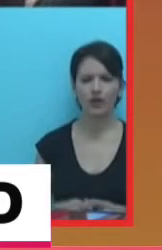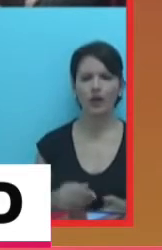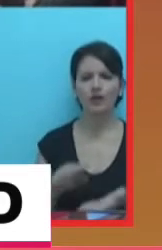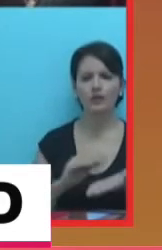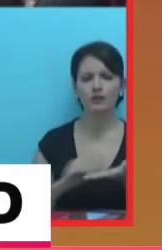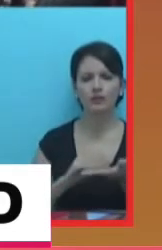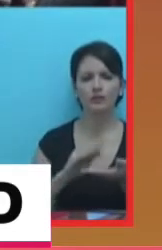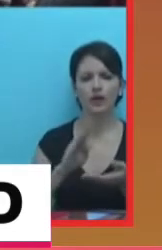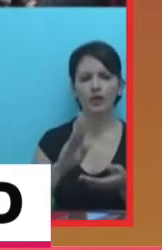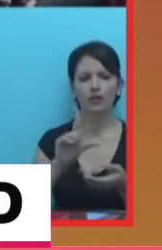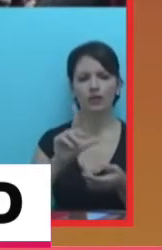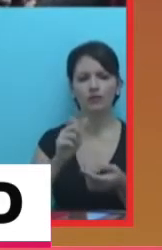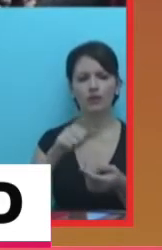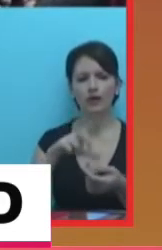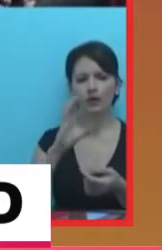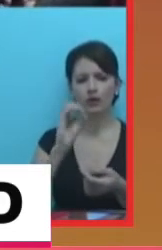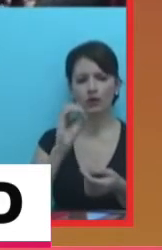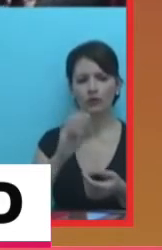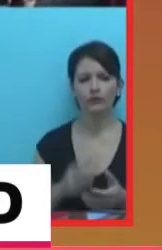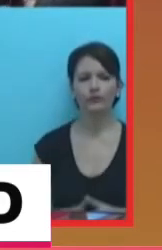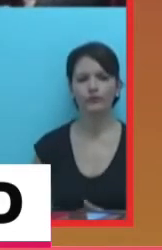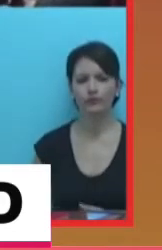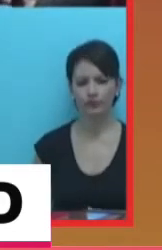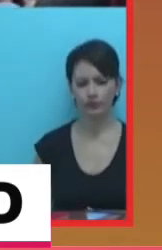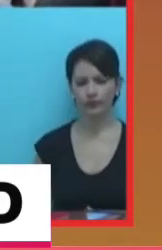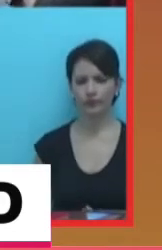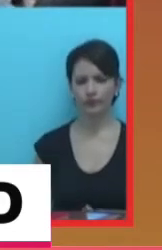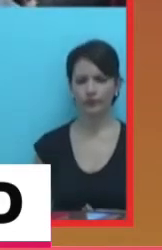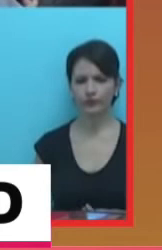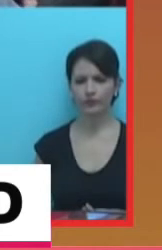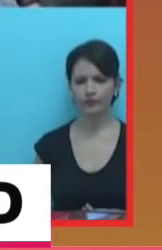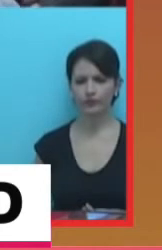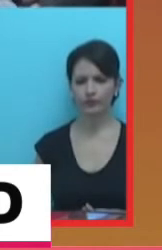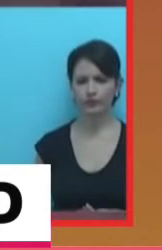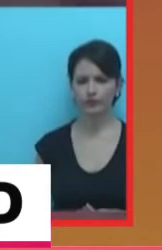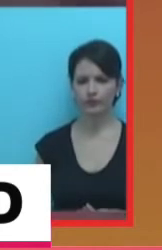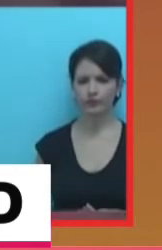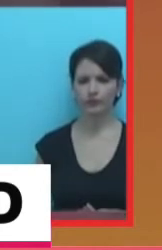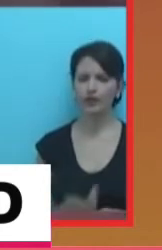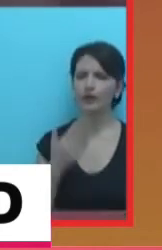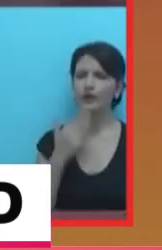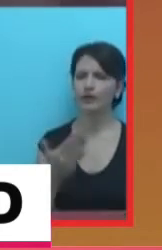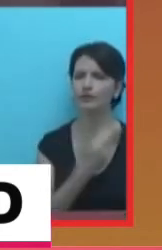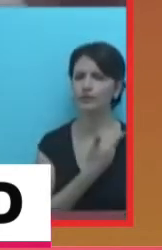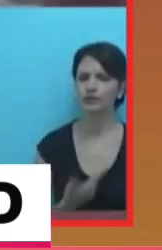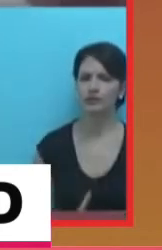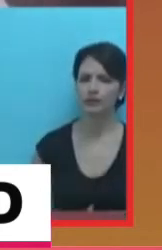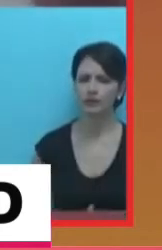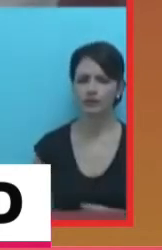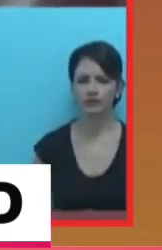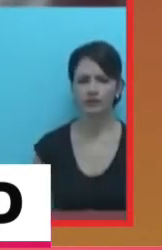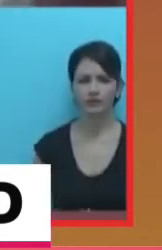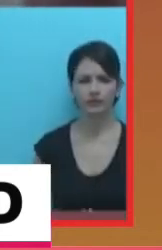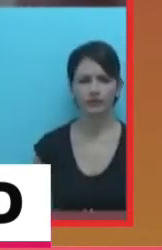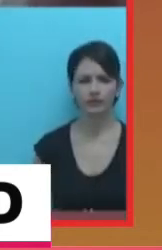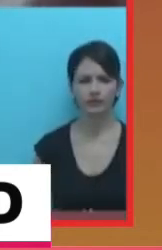gustado poder dejar plasmado en el texto de la ley tiene que ver con que los reemplazos se den para de modo de que se garantice